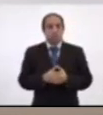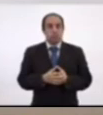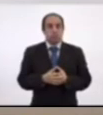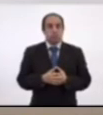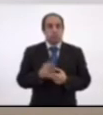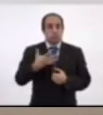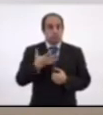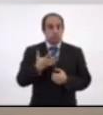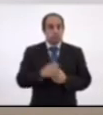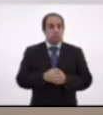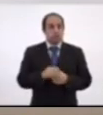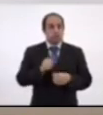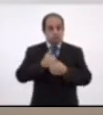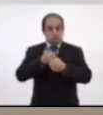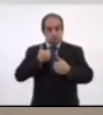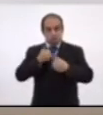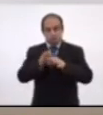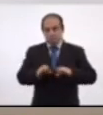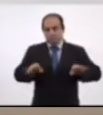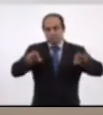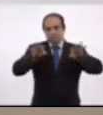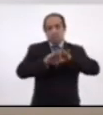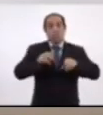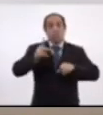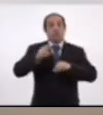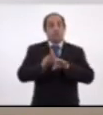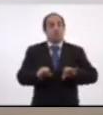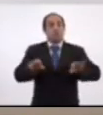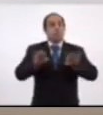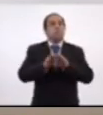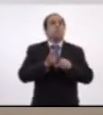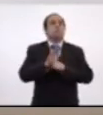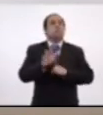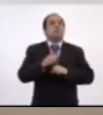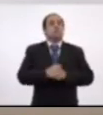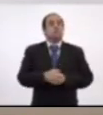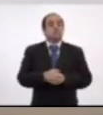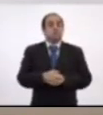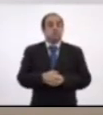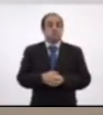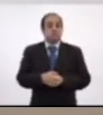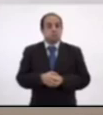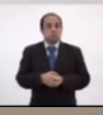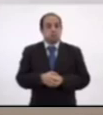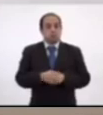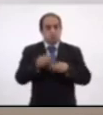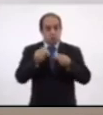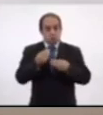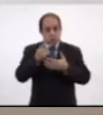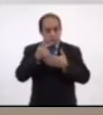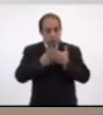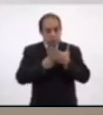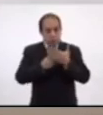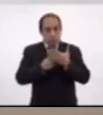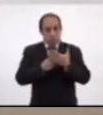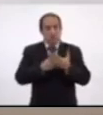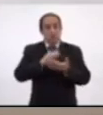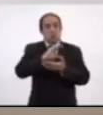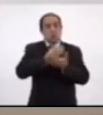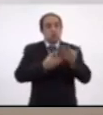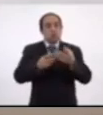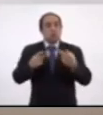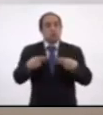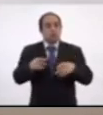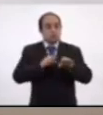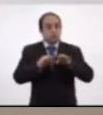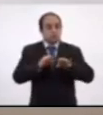un rezago importantísimo, pero lo importante es que muchas de estas medidas, la contratación de personal,